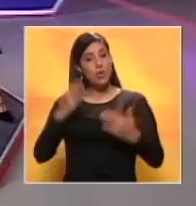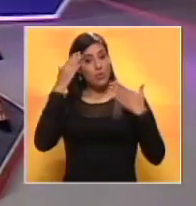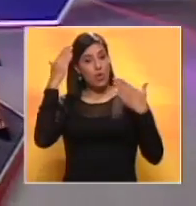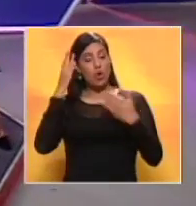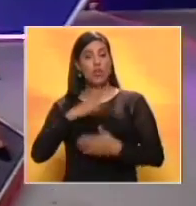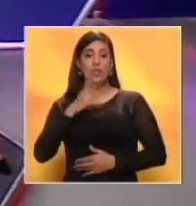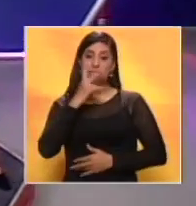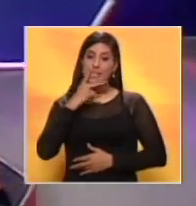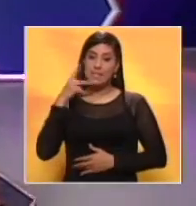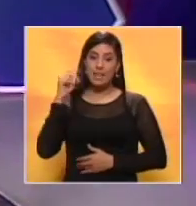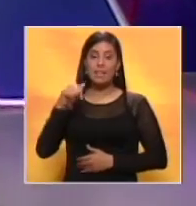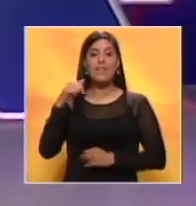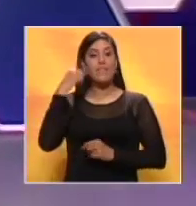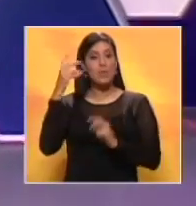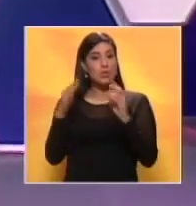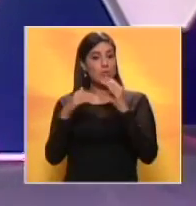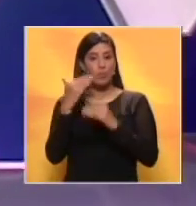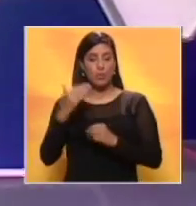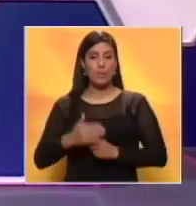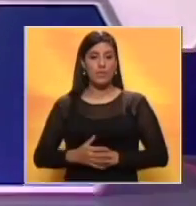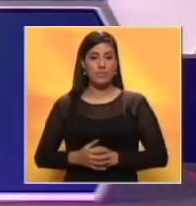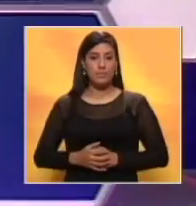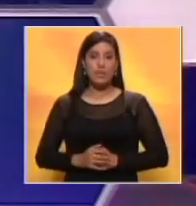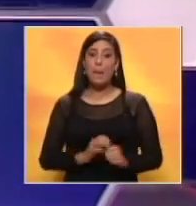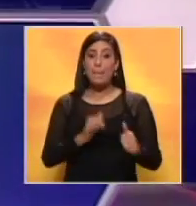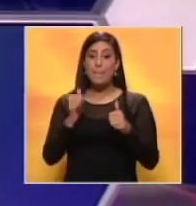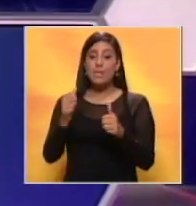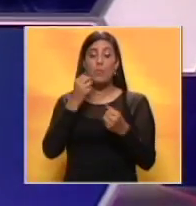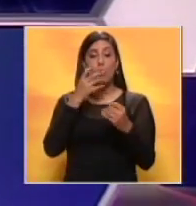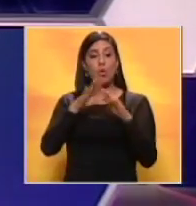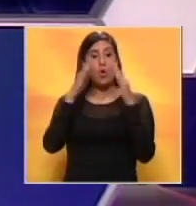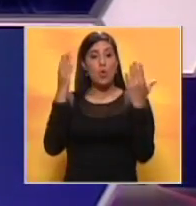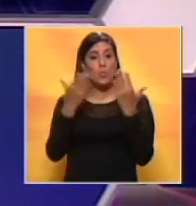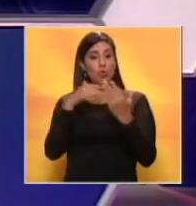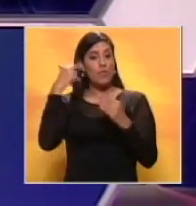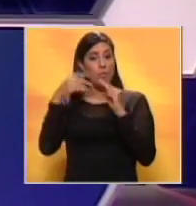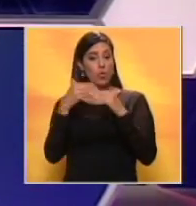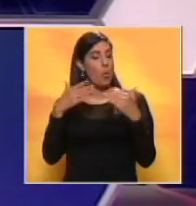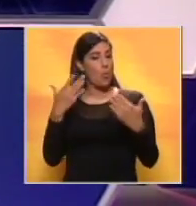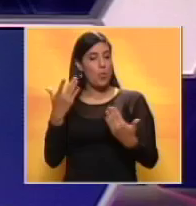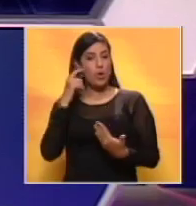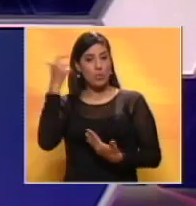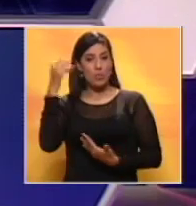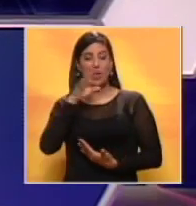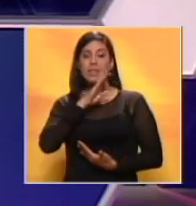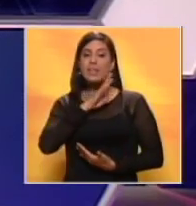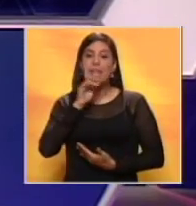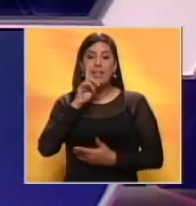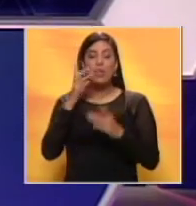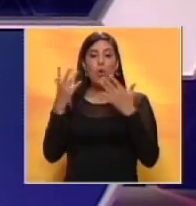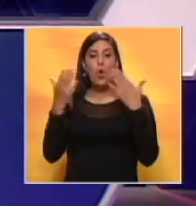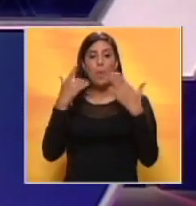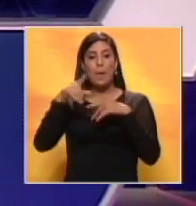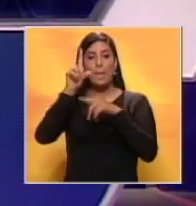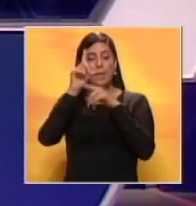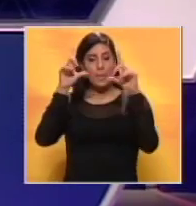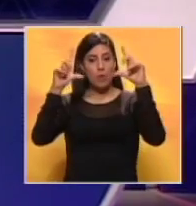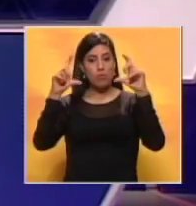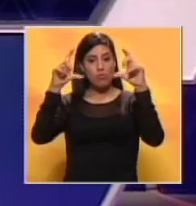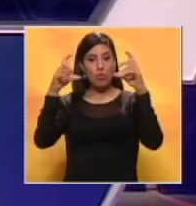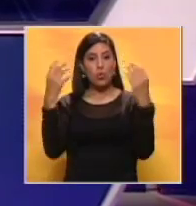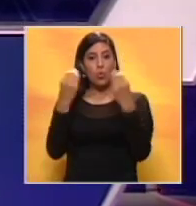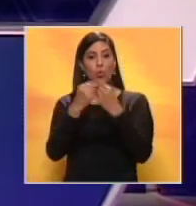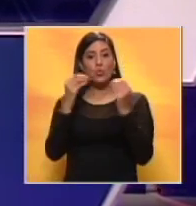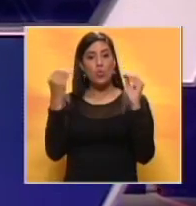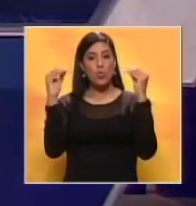Hola, ¿qué tal, amigos? Soy Karelis Cuadros y esto es Estrenos y Estrellas. Iniciamos las noticias del mundo del espectáculo con Beyoncé, quien compartió la primera fotografía